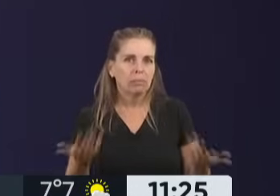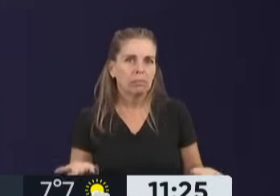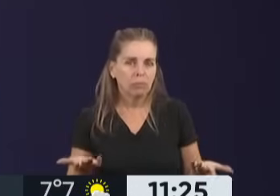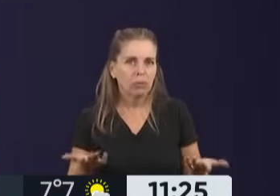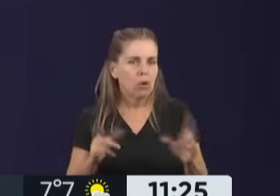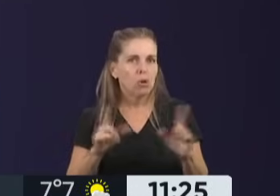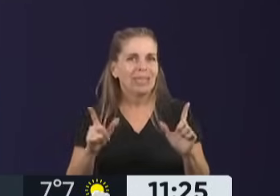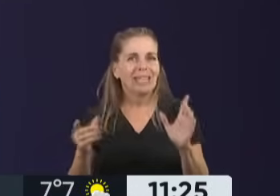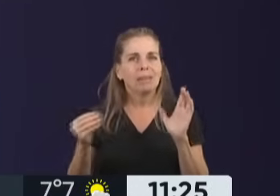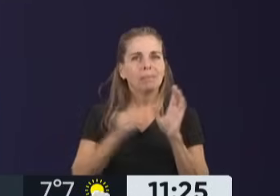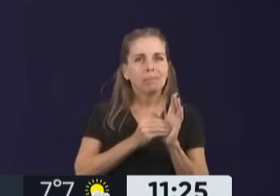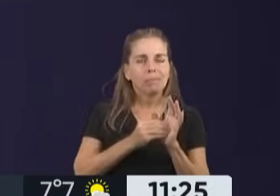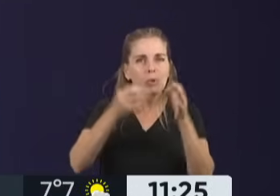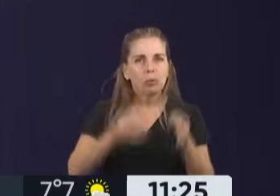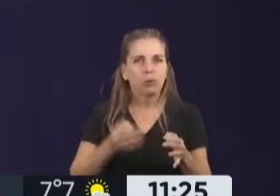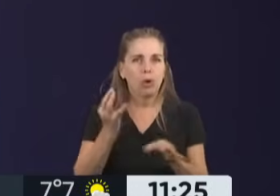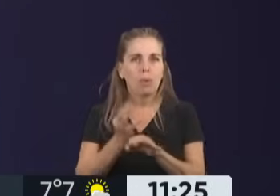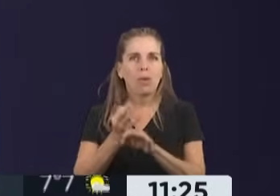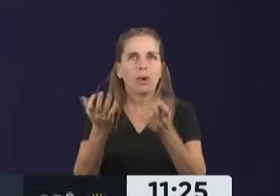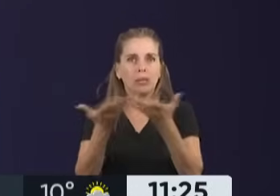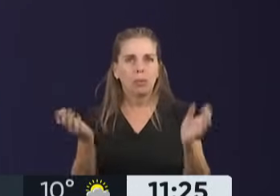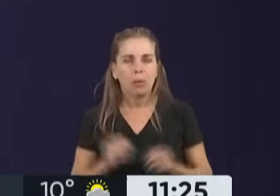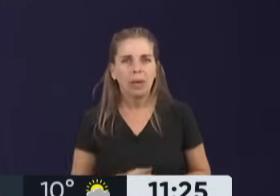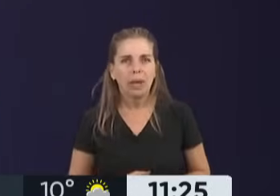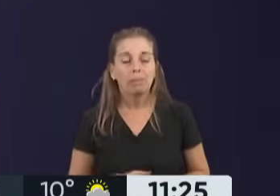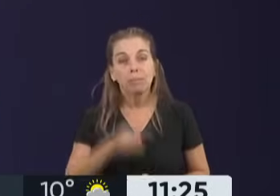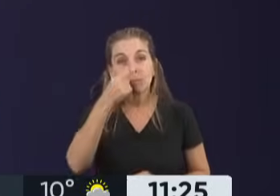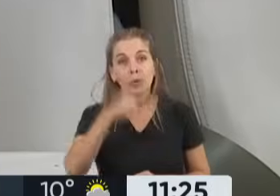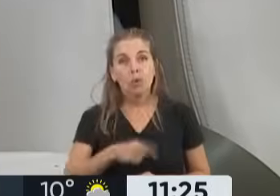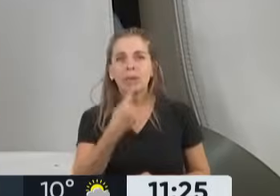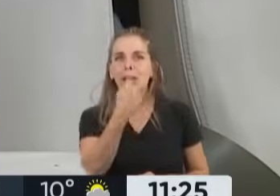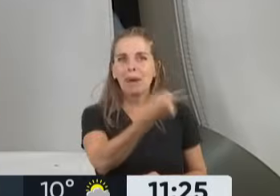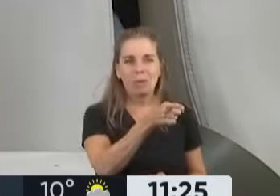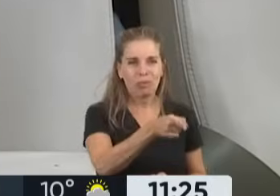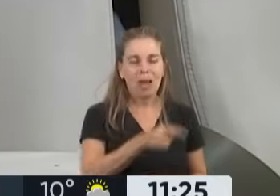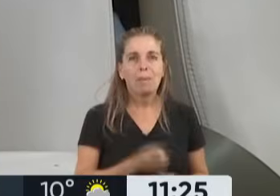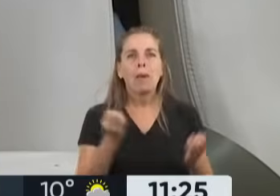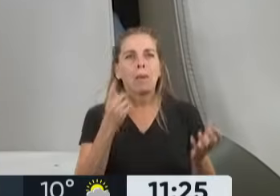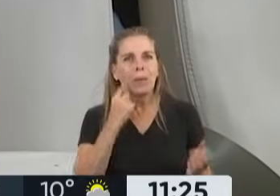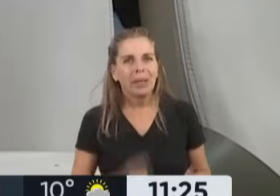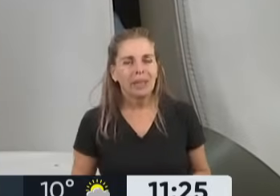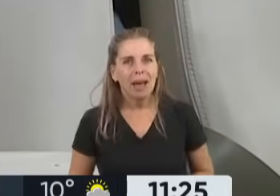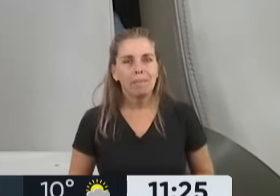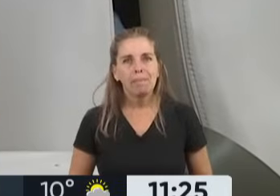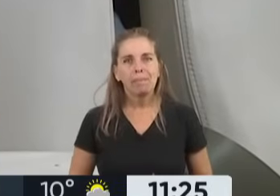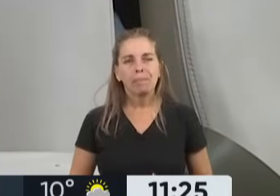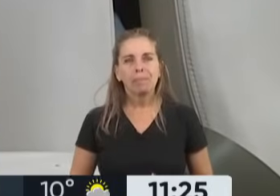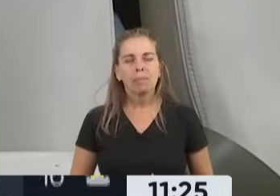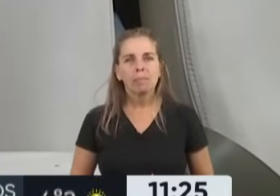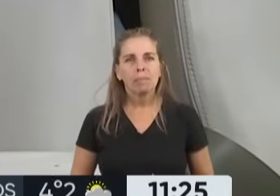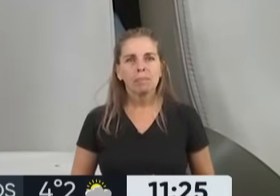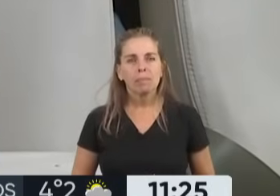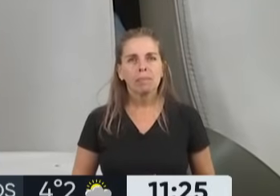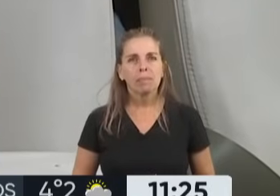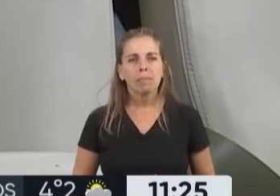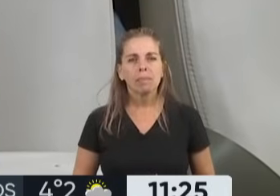no tiene por qué estar en el Pacto de Mayo. Última pregunta. Buen día, Manuel. ¿Cómo te va? Martín Fernández para Radio Ciudad.